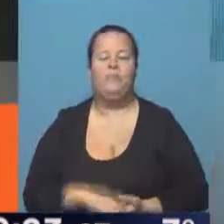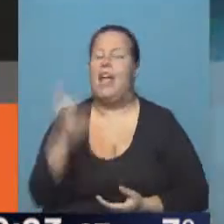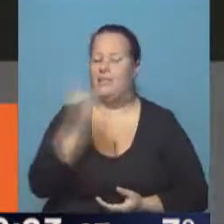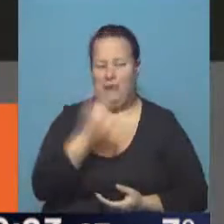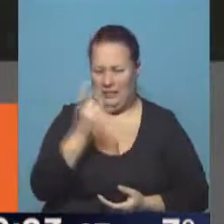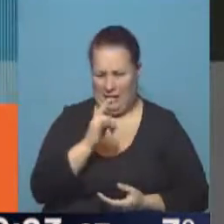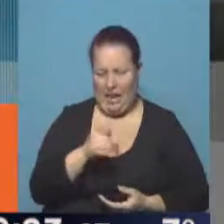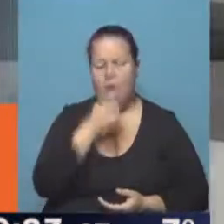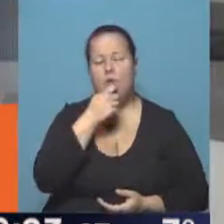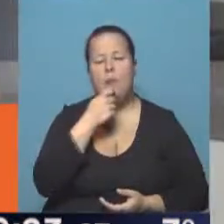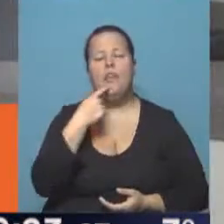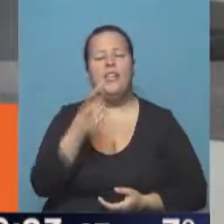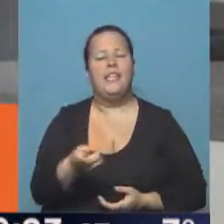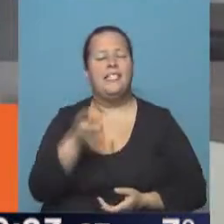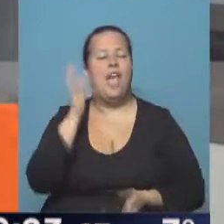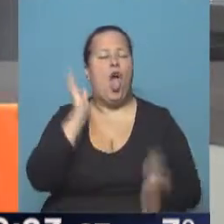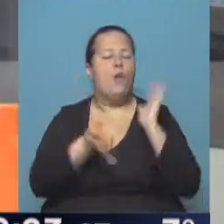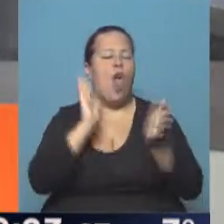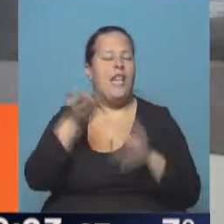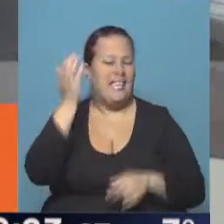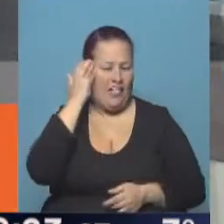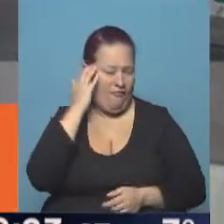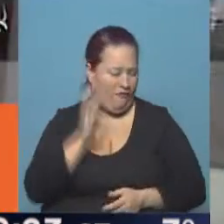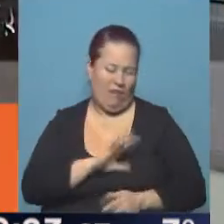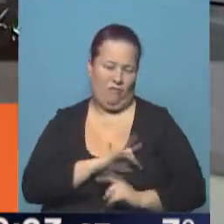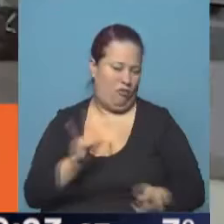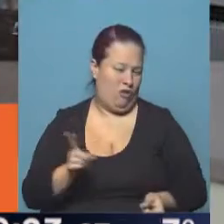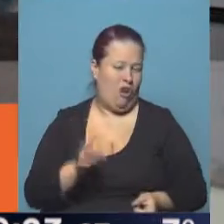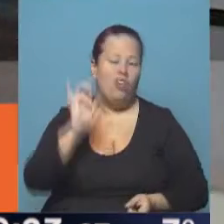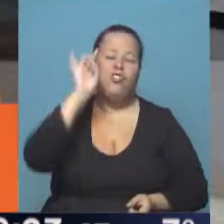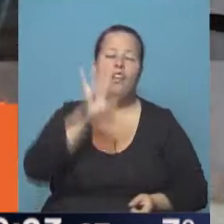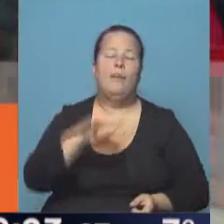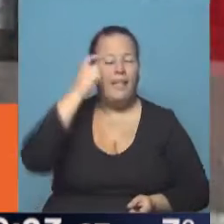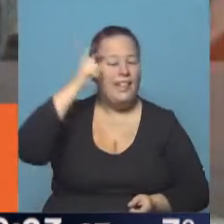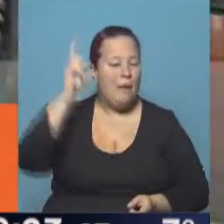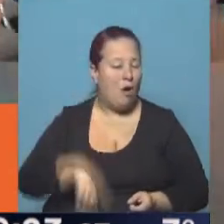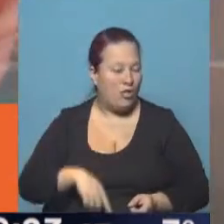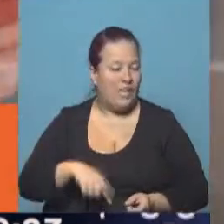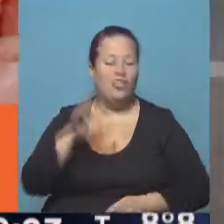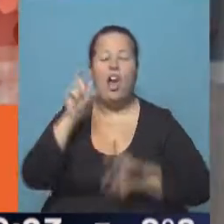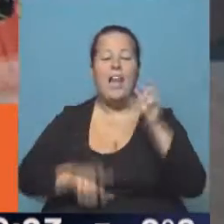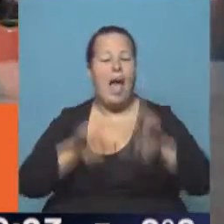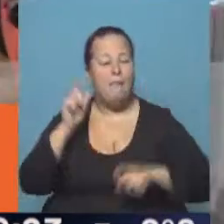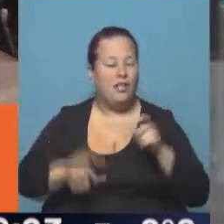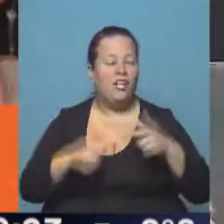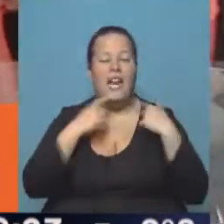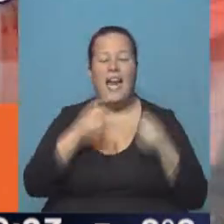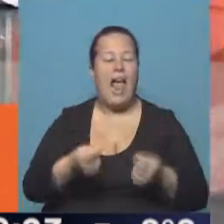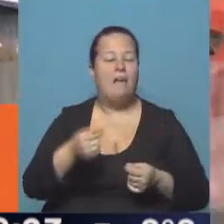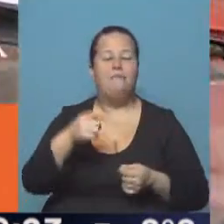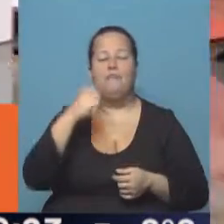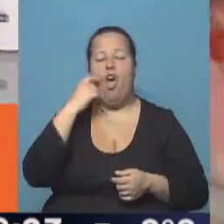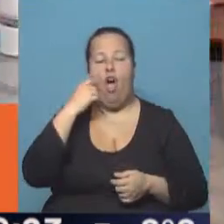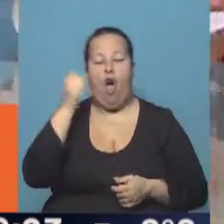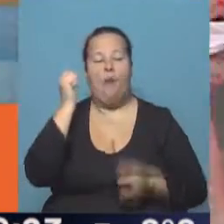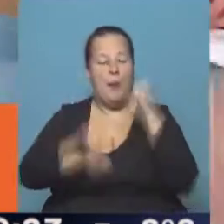mito que los violentos son enfermos. Solo el 10% de los casos las personas que ejercen violencia, o sea, los hombres,